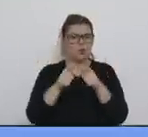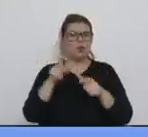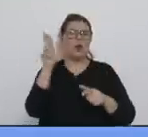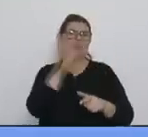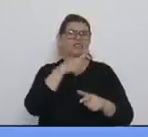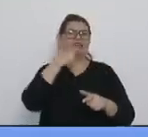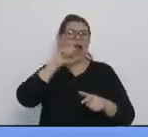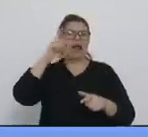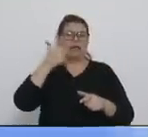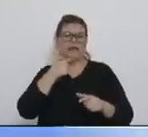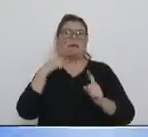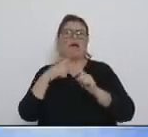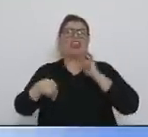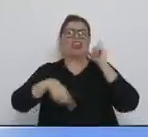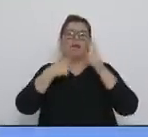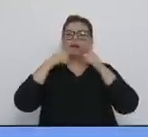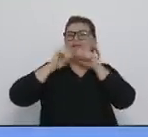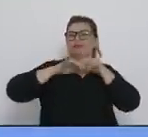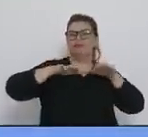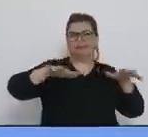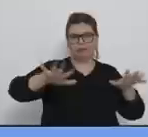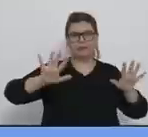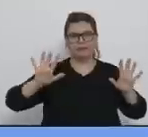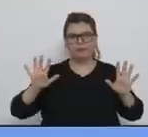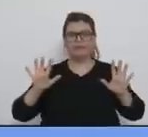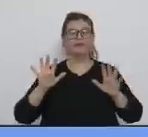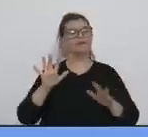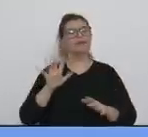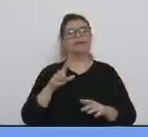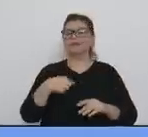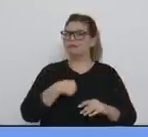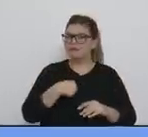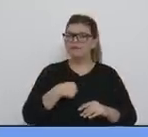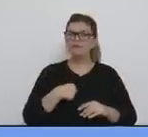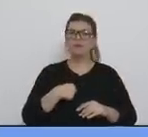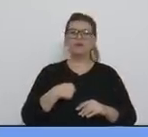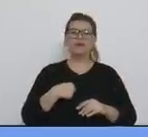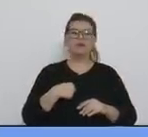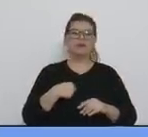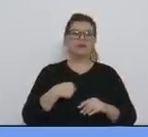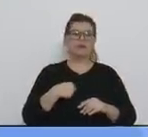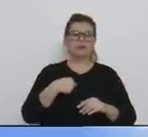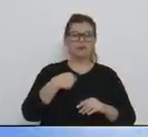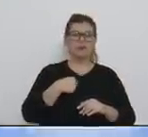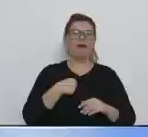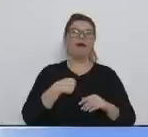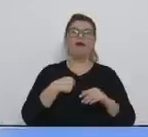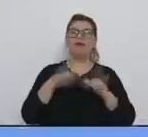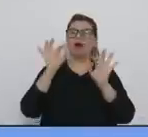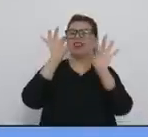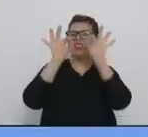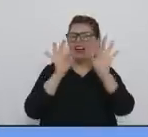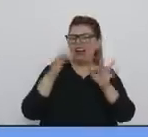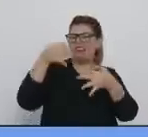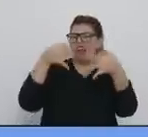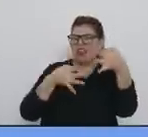posterioridad yo no voy a detenerme en un pormenorizado análisis de